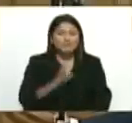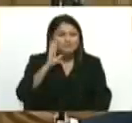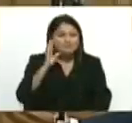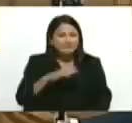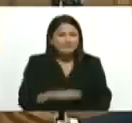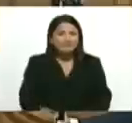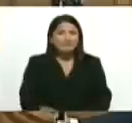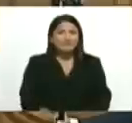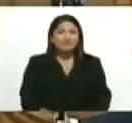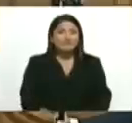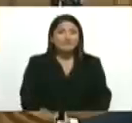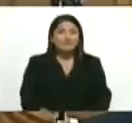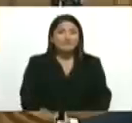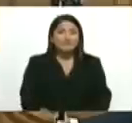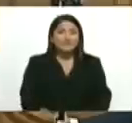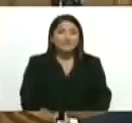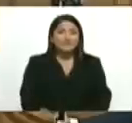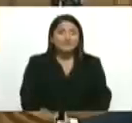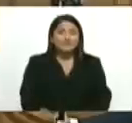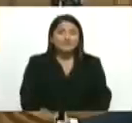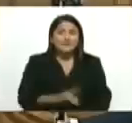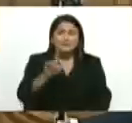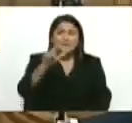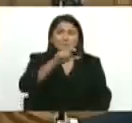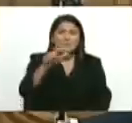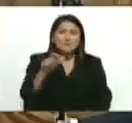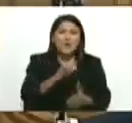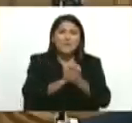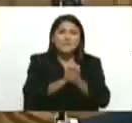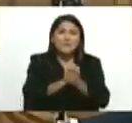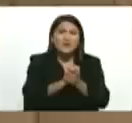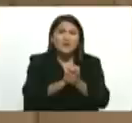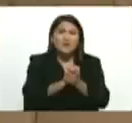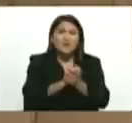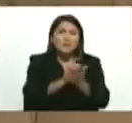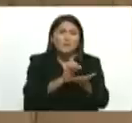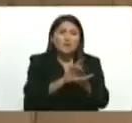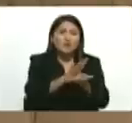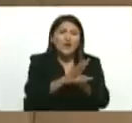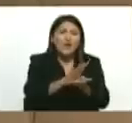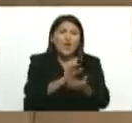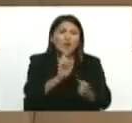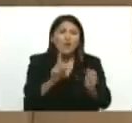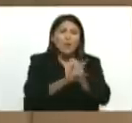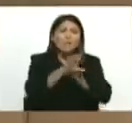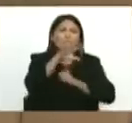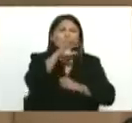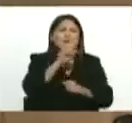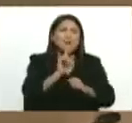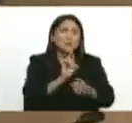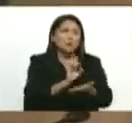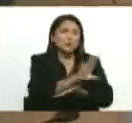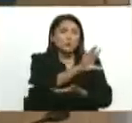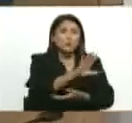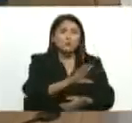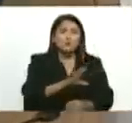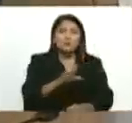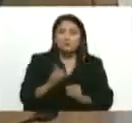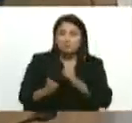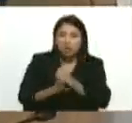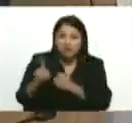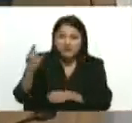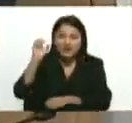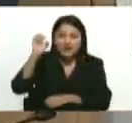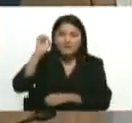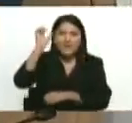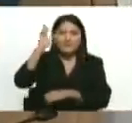Donde sus propios compañeros ya estaban por votarlo. O sea, los compañeros de Guaidó lo votaron como un perro. Y el Parlamento Europeo todavía dice